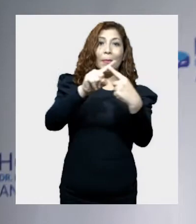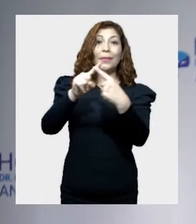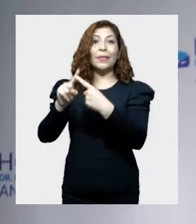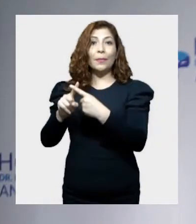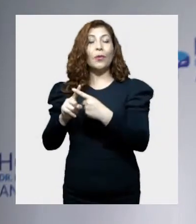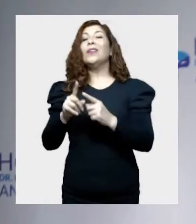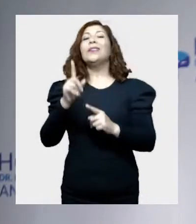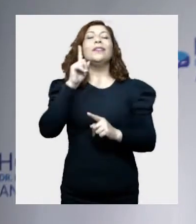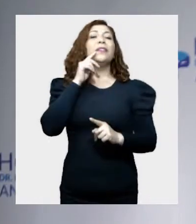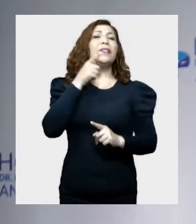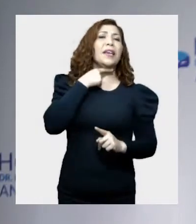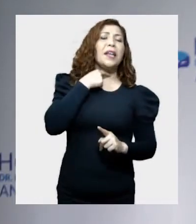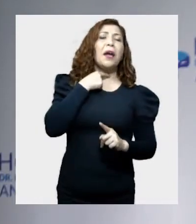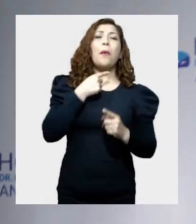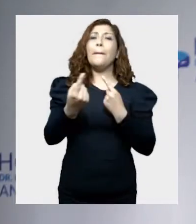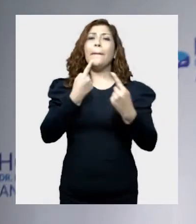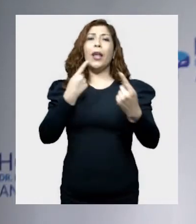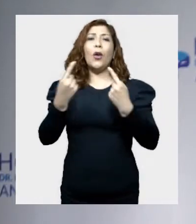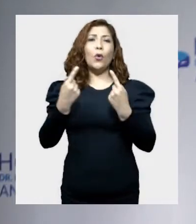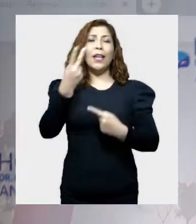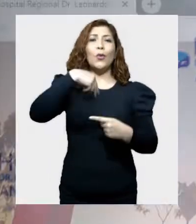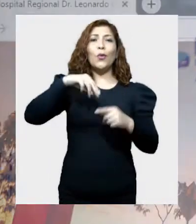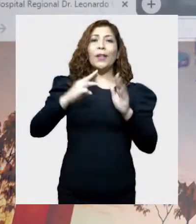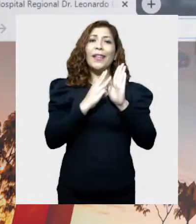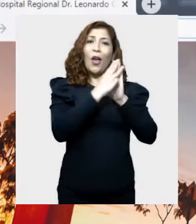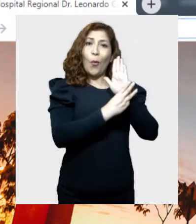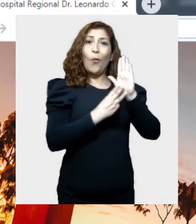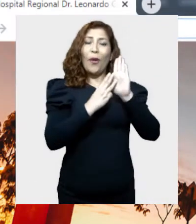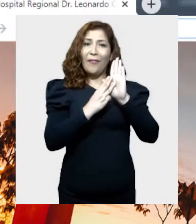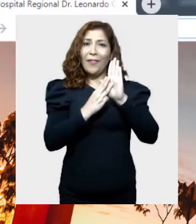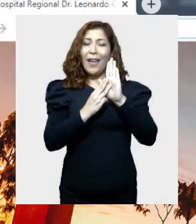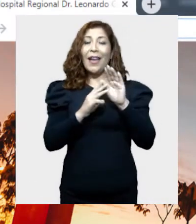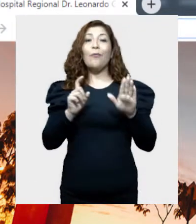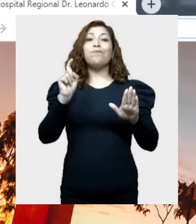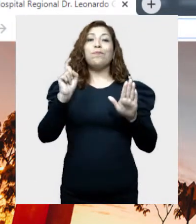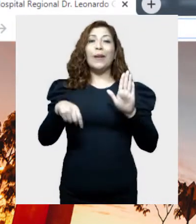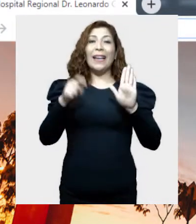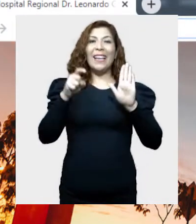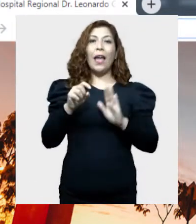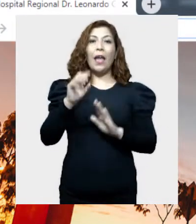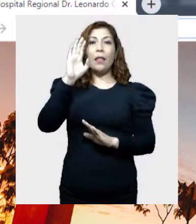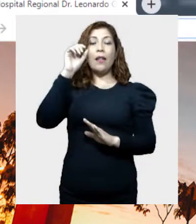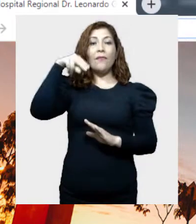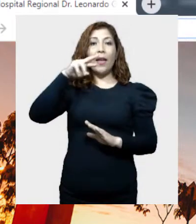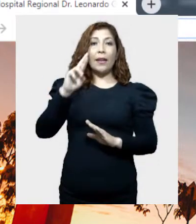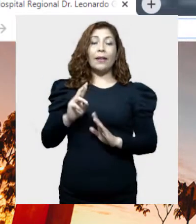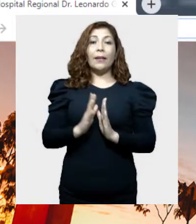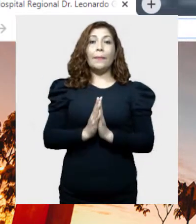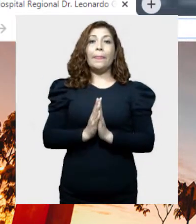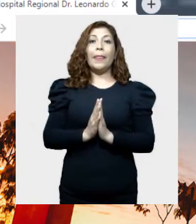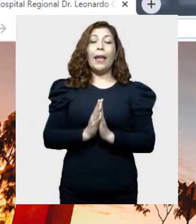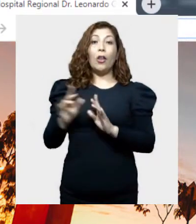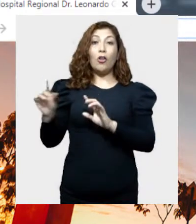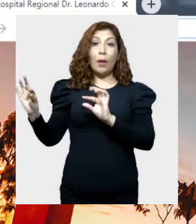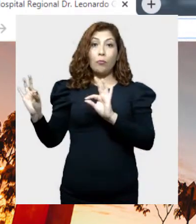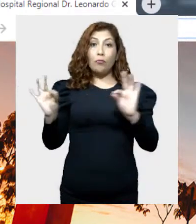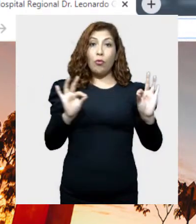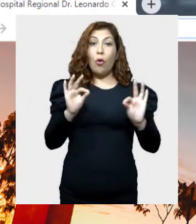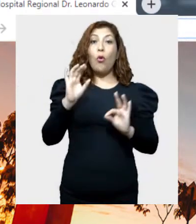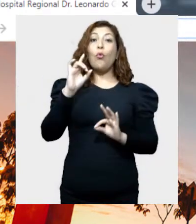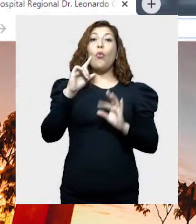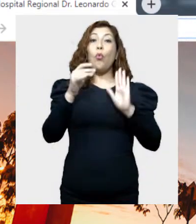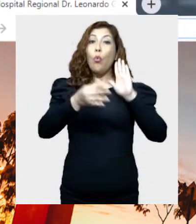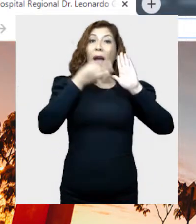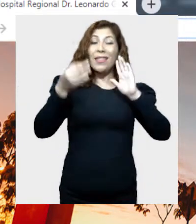lo desee podrá enviar preguntas a través de nuestra web dando un clic en el banner habilitado bajo el nombre Cuenta Pública Gestión